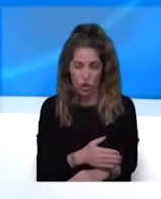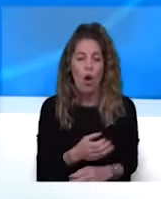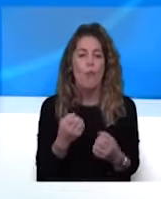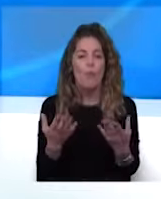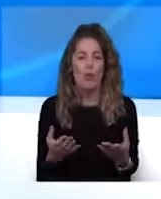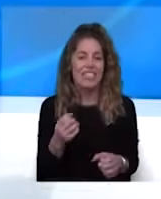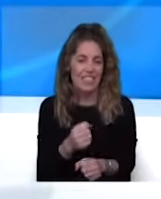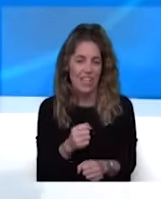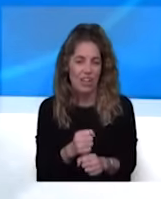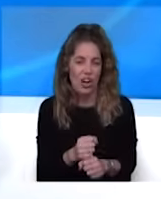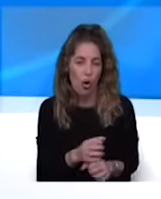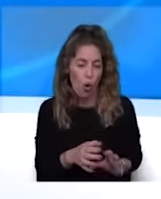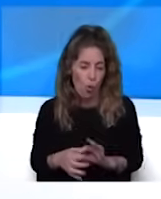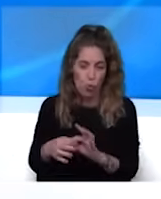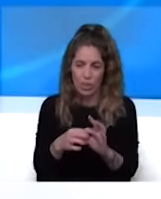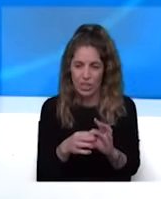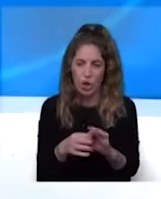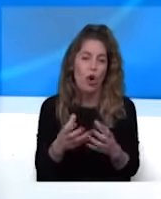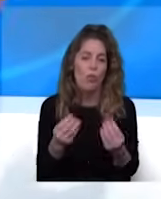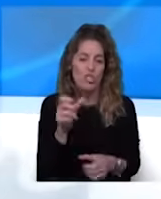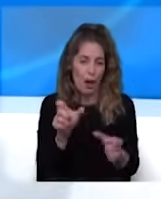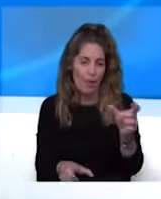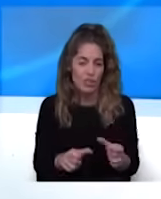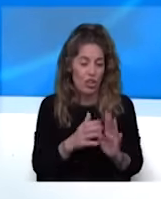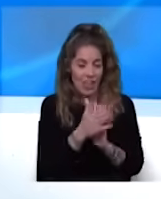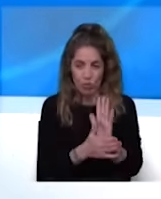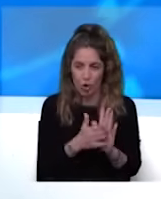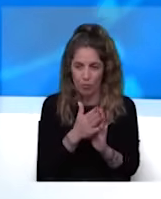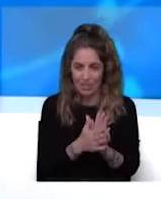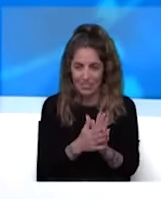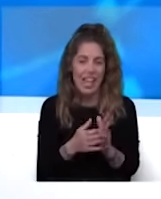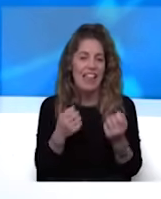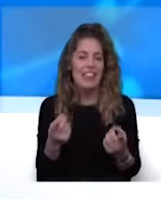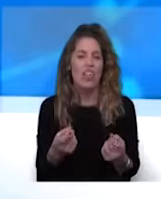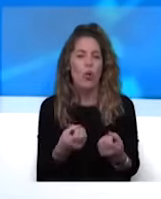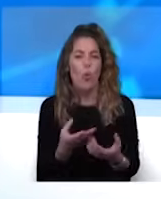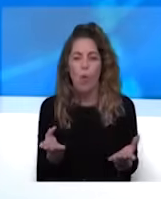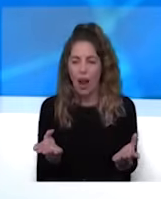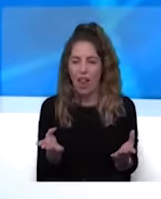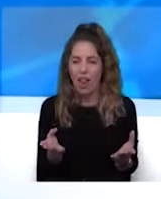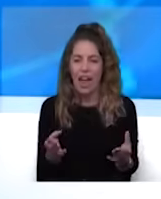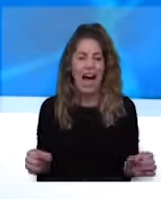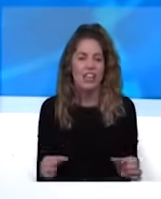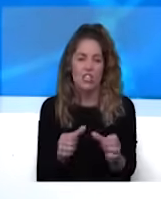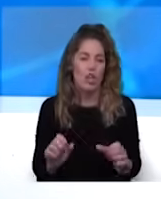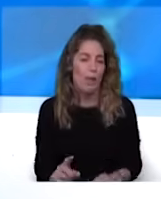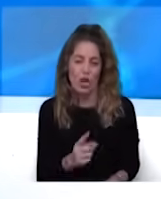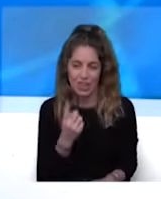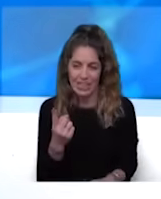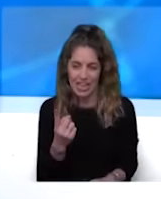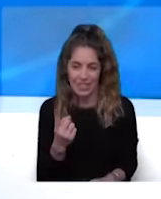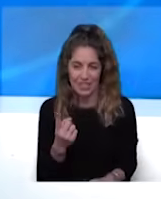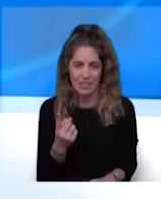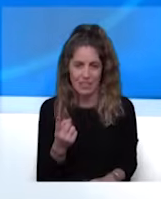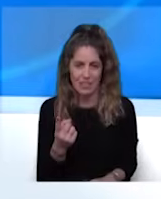porque se trabajó en conjunto con un montón de gente en todo el país y Estableciendo cuáles son digamos las acciones prioritarias en ese